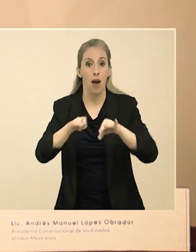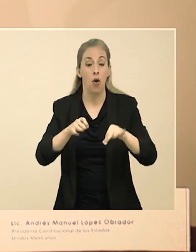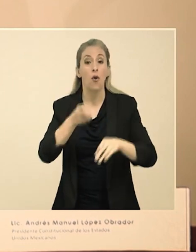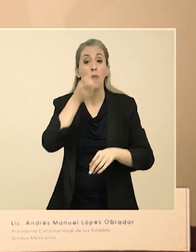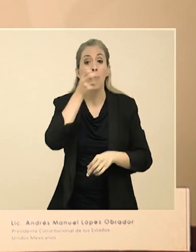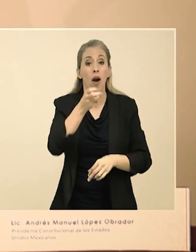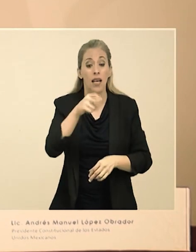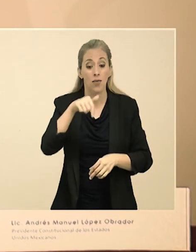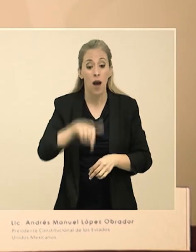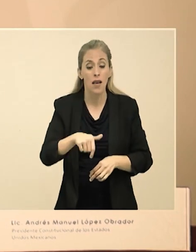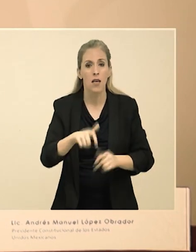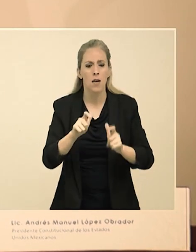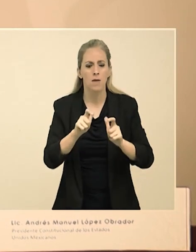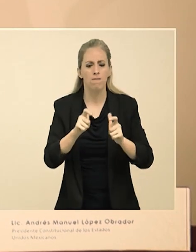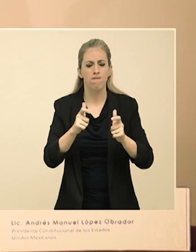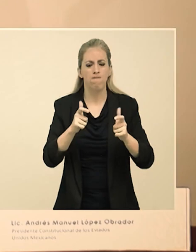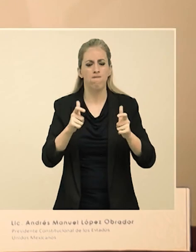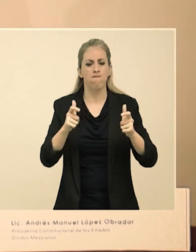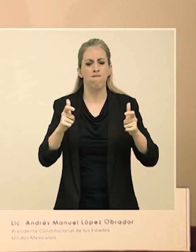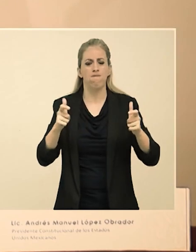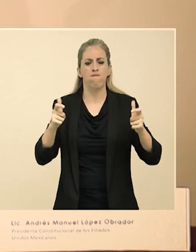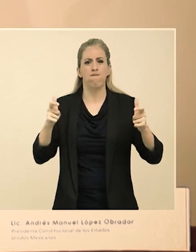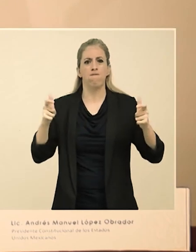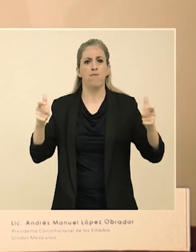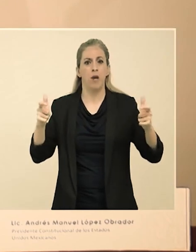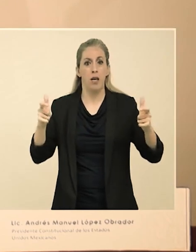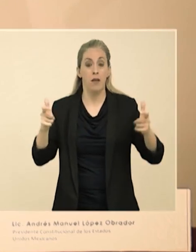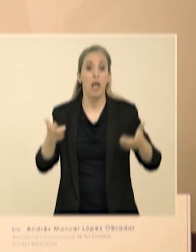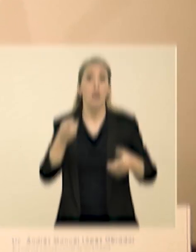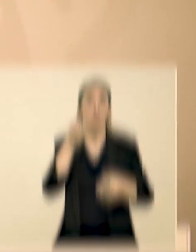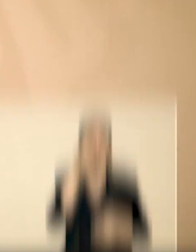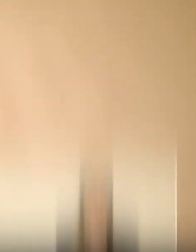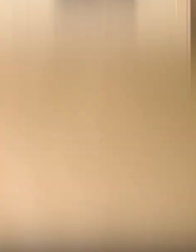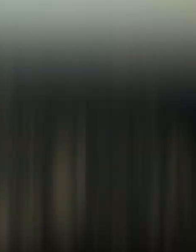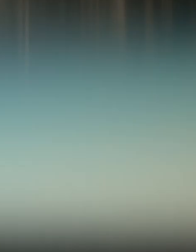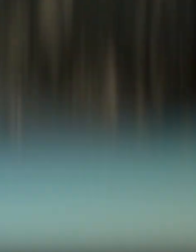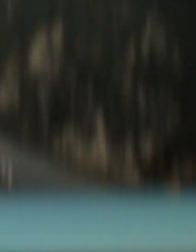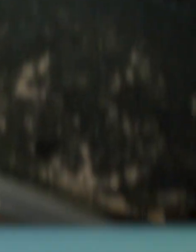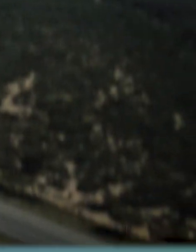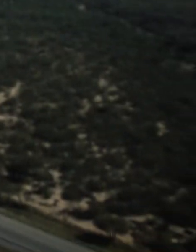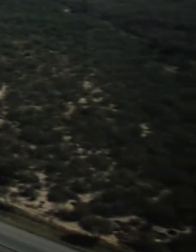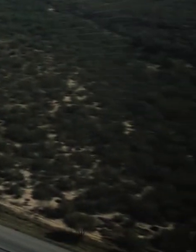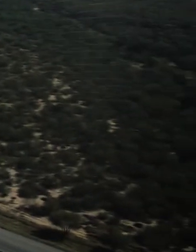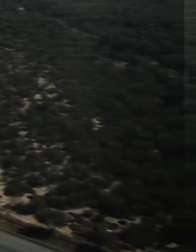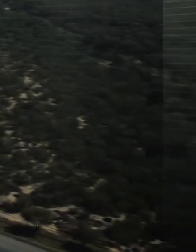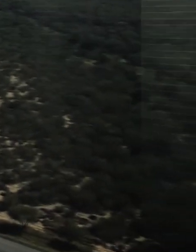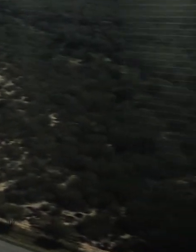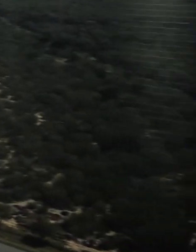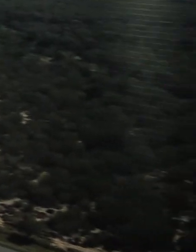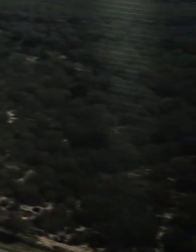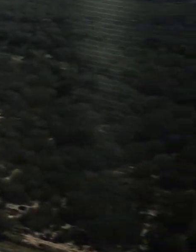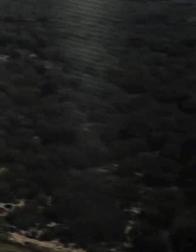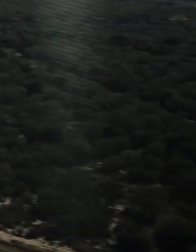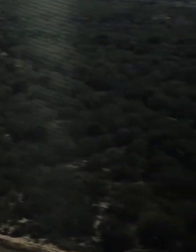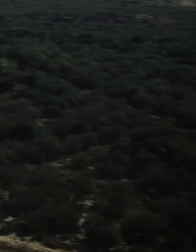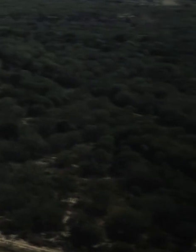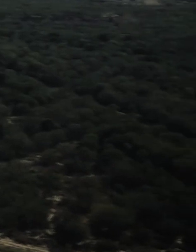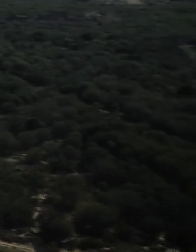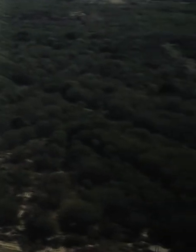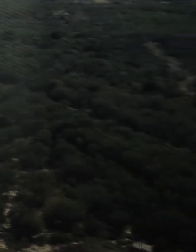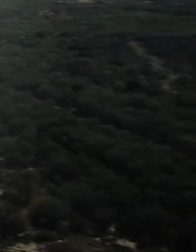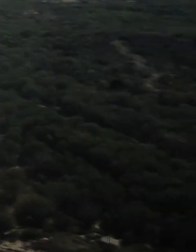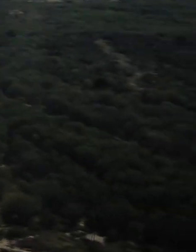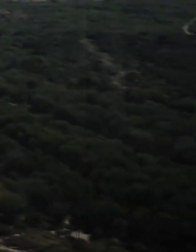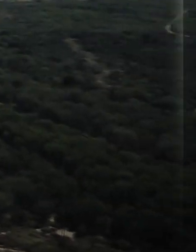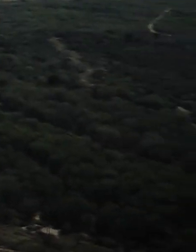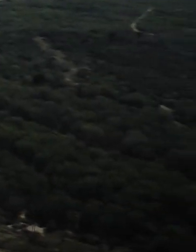población y desde luego el consumo de agua. La obra, con un costo de 10.400 millones de